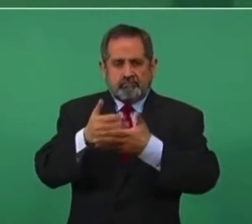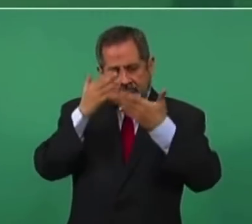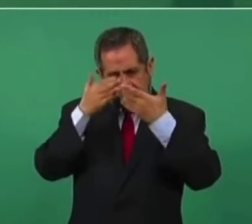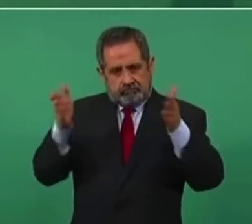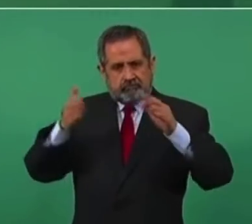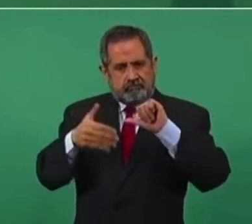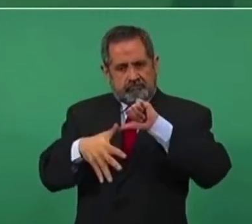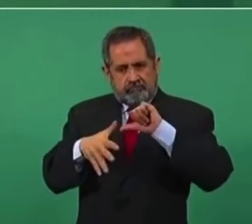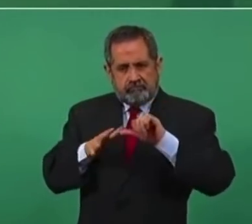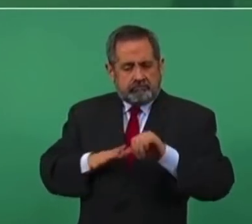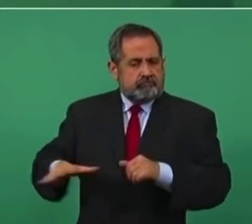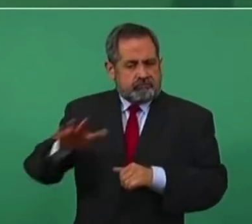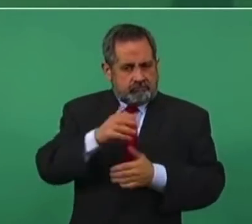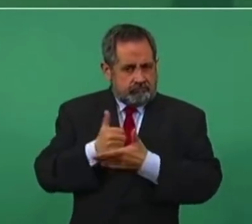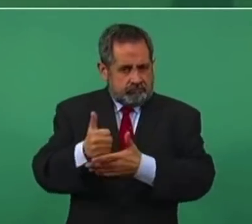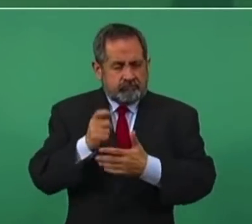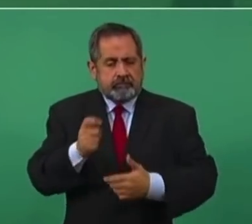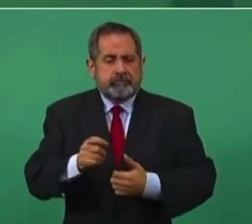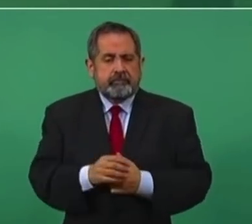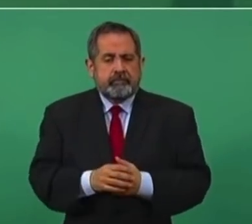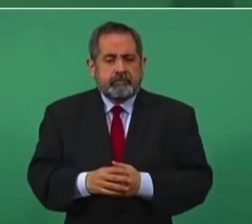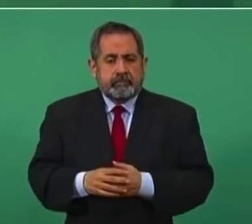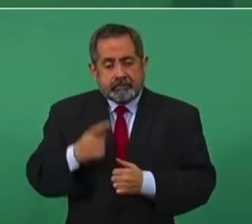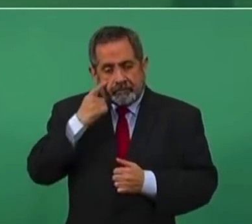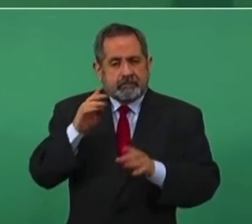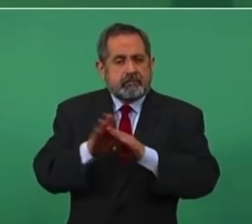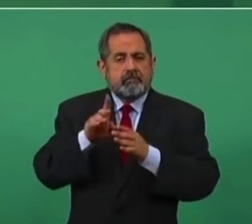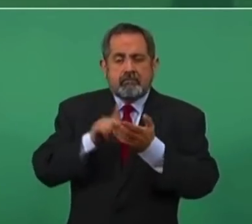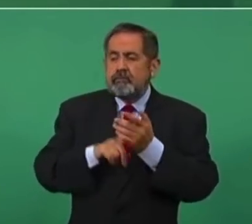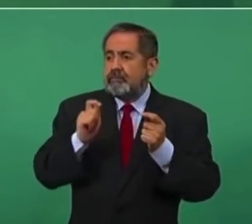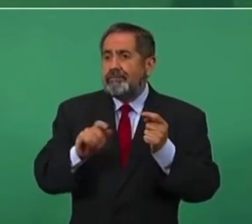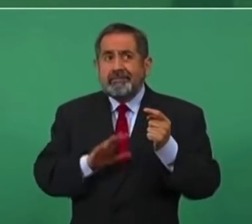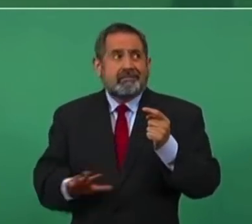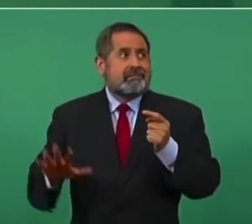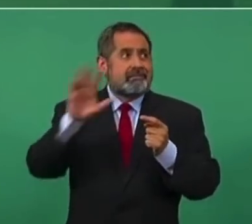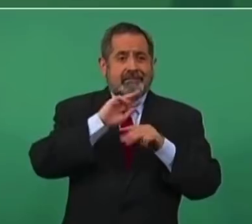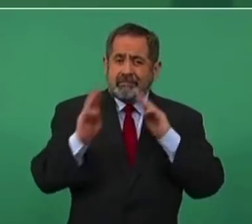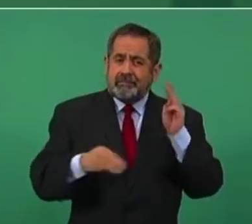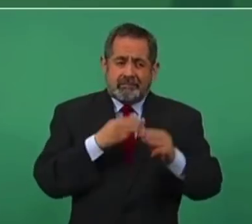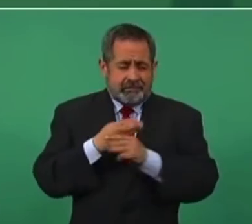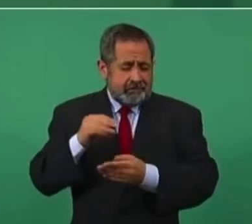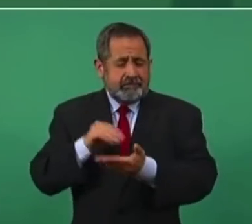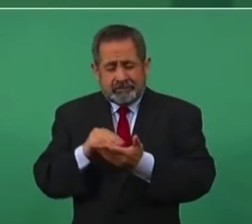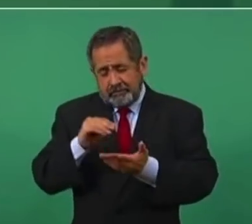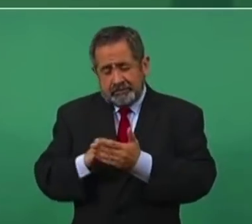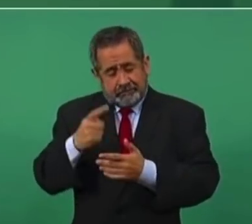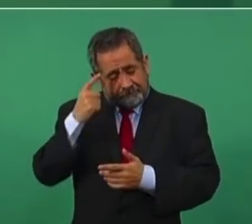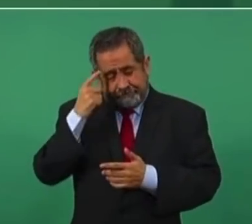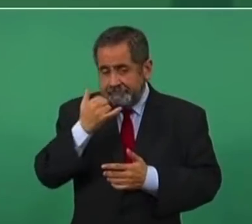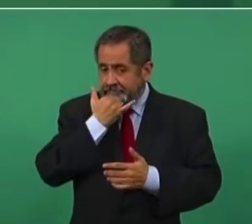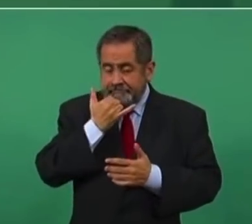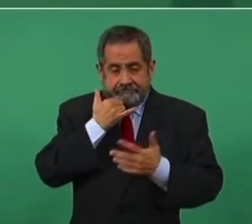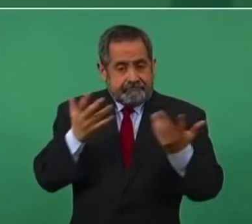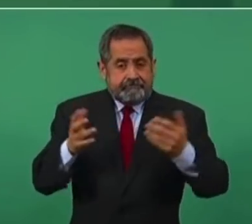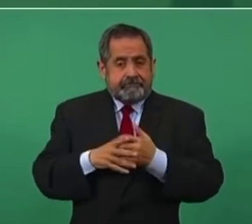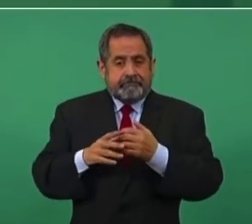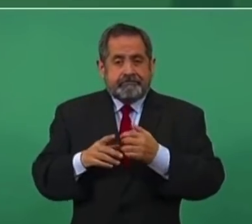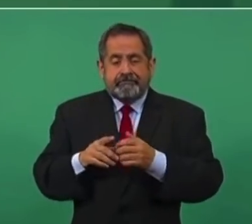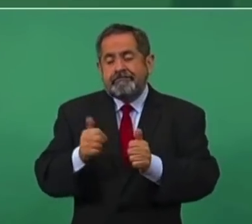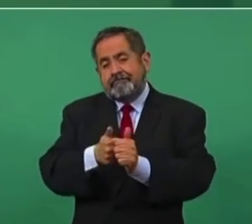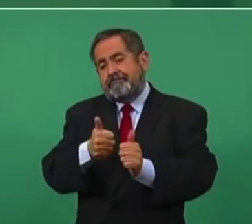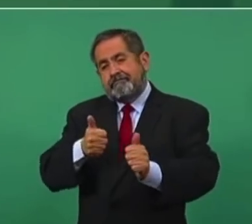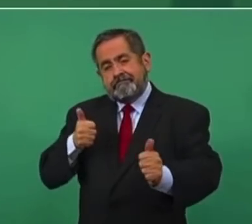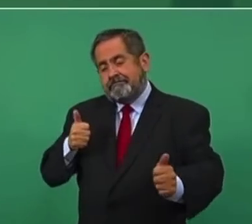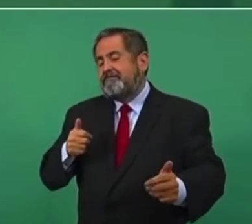América Latina, en el mundo, para que vean cómo estamos todavía, cuánto atraso